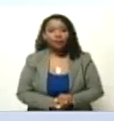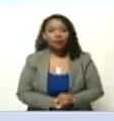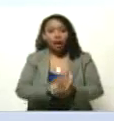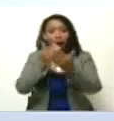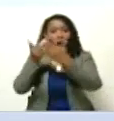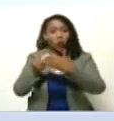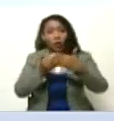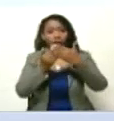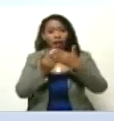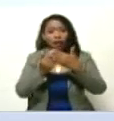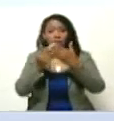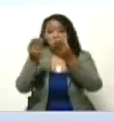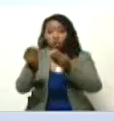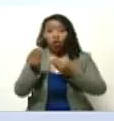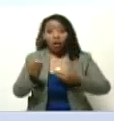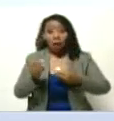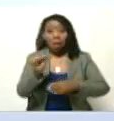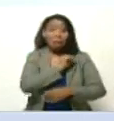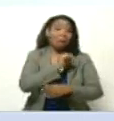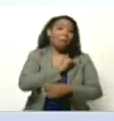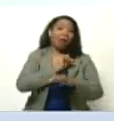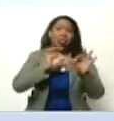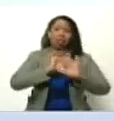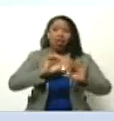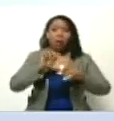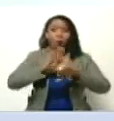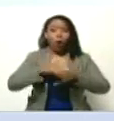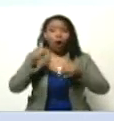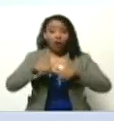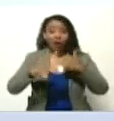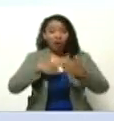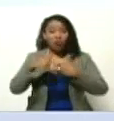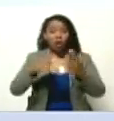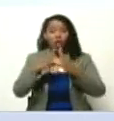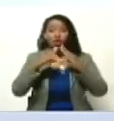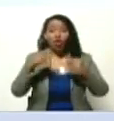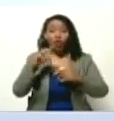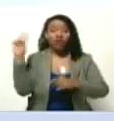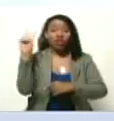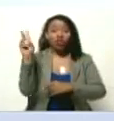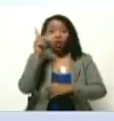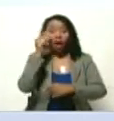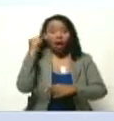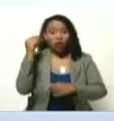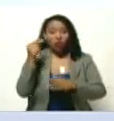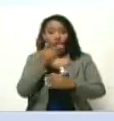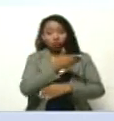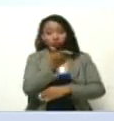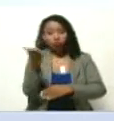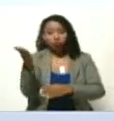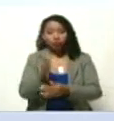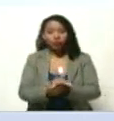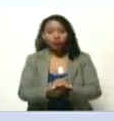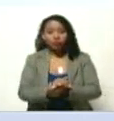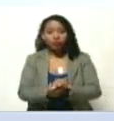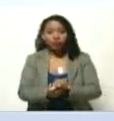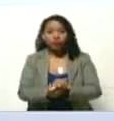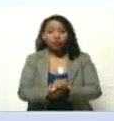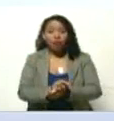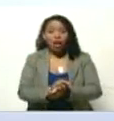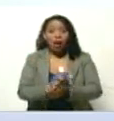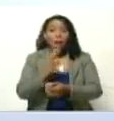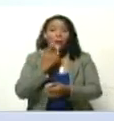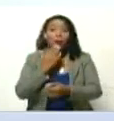estudiantiles, y no nos da ningún temor, porque esta revolución es para todos los venezolanos y las venezolanas. Y si donde hay